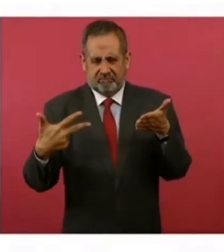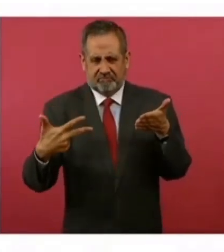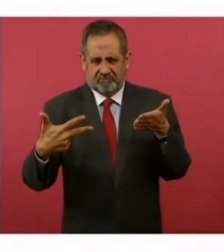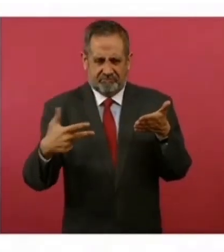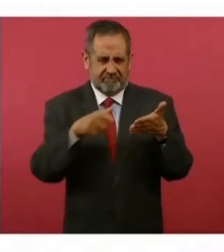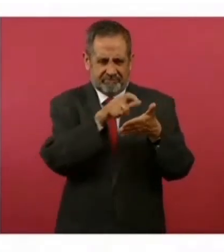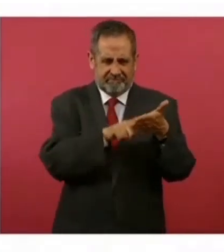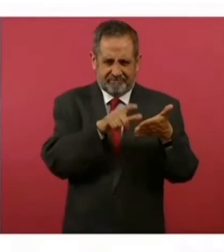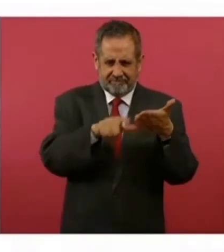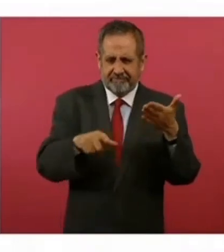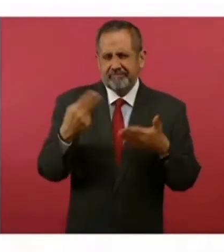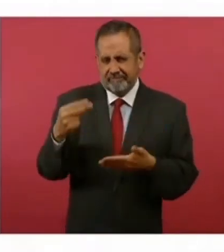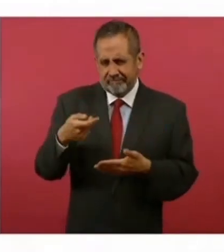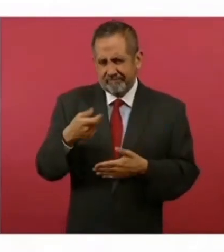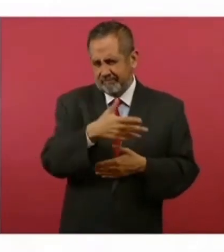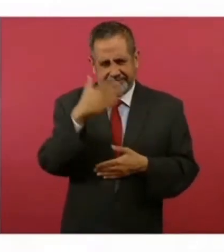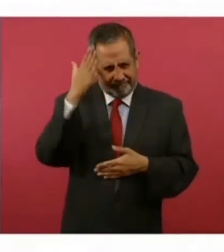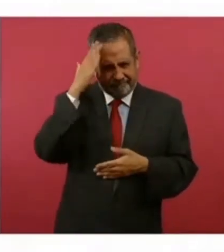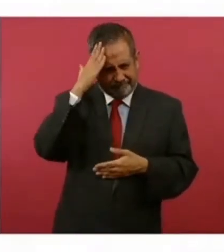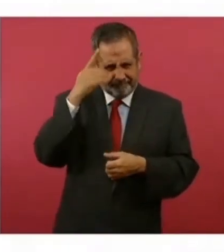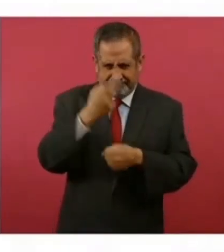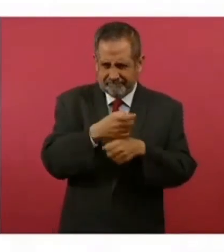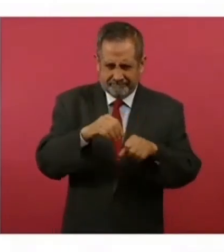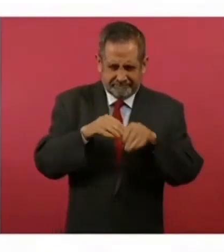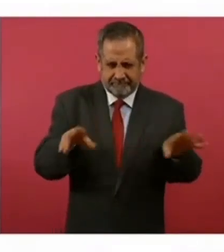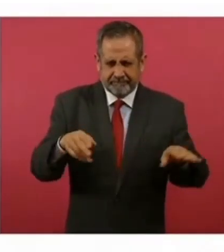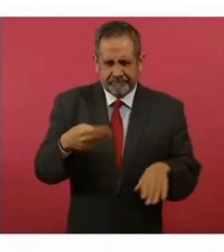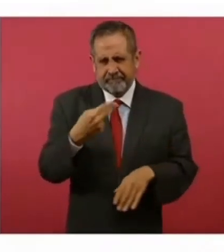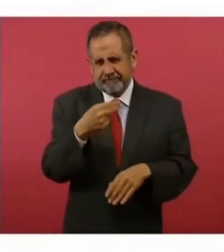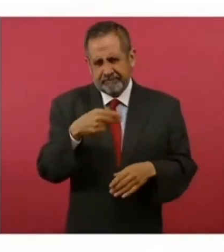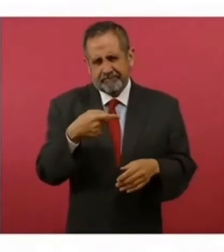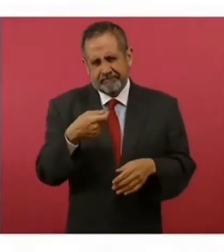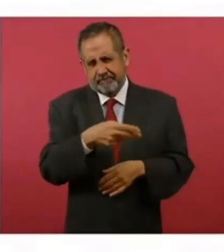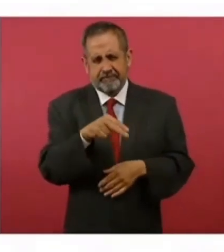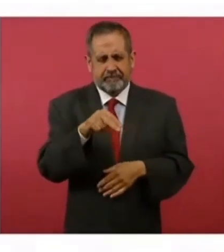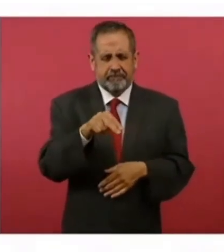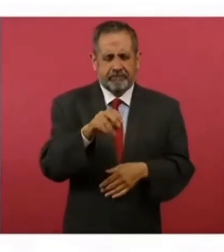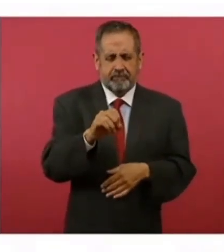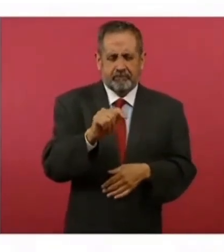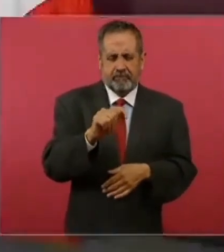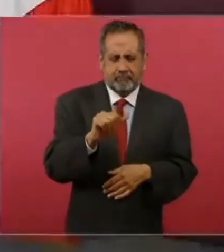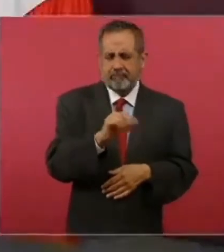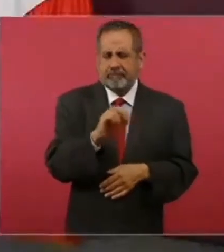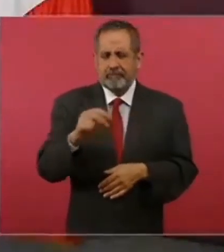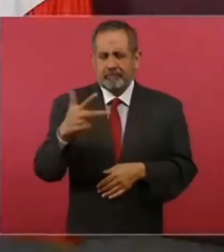a la nota principal de primera plana,